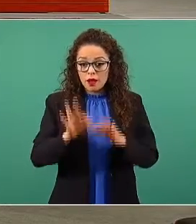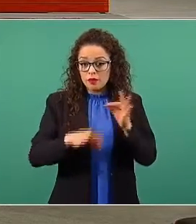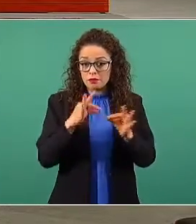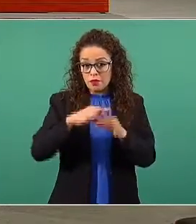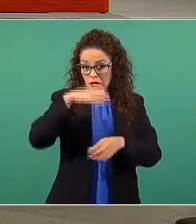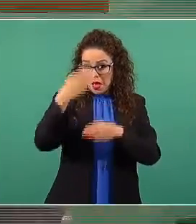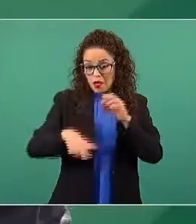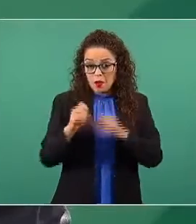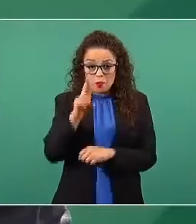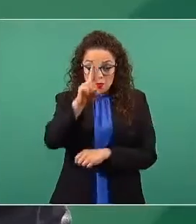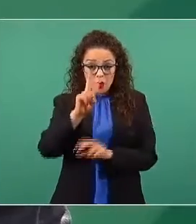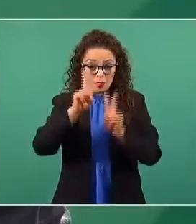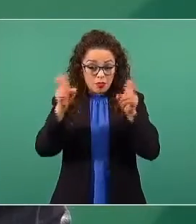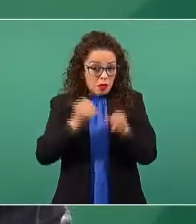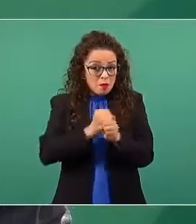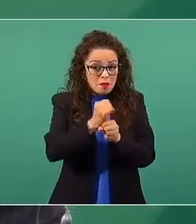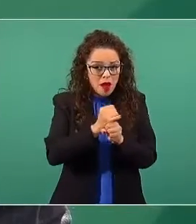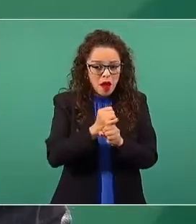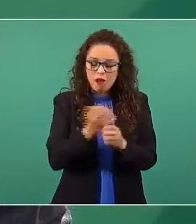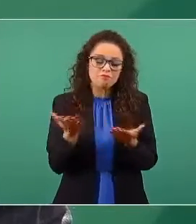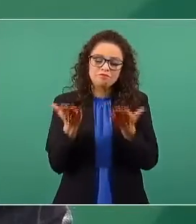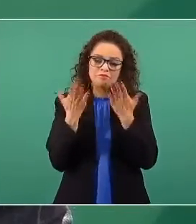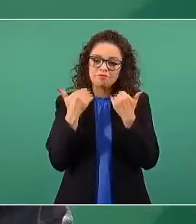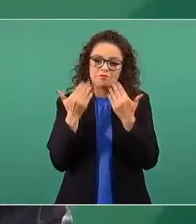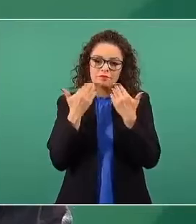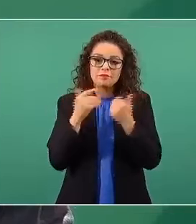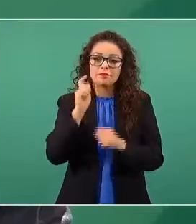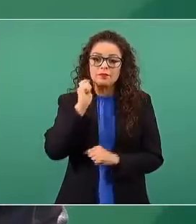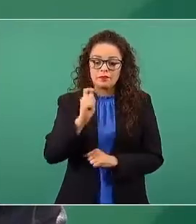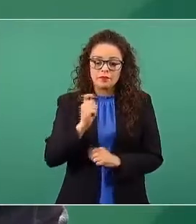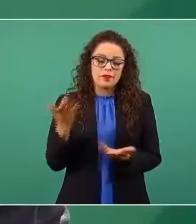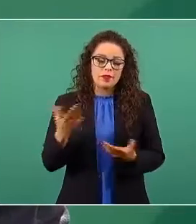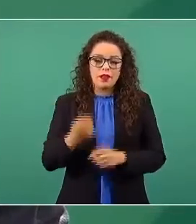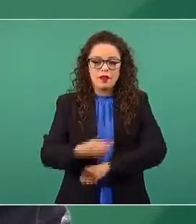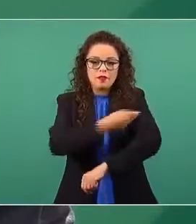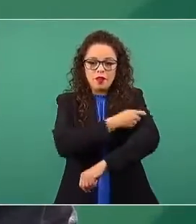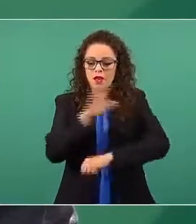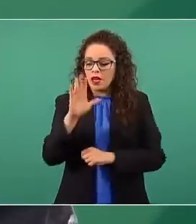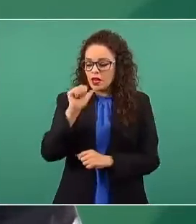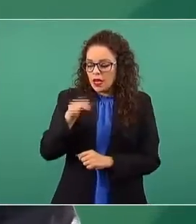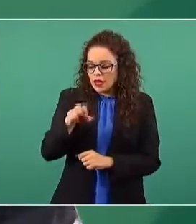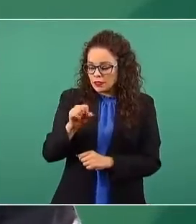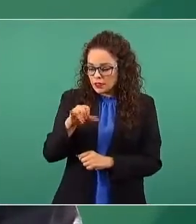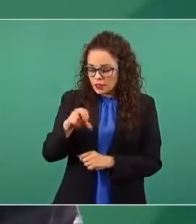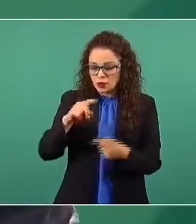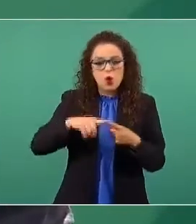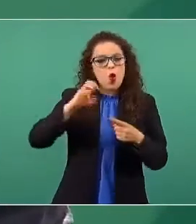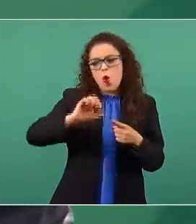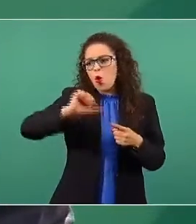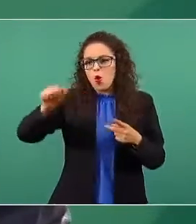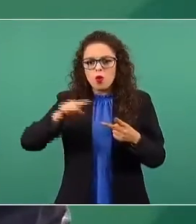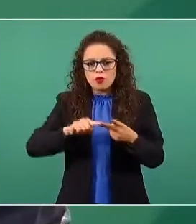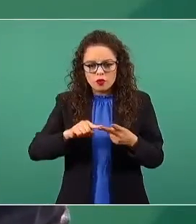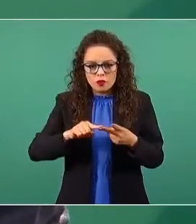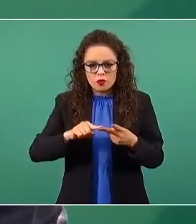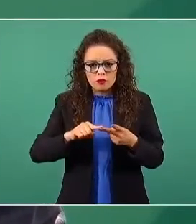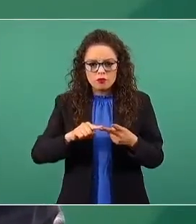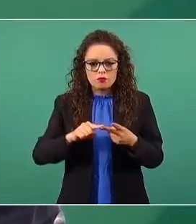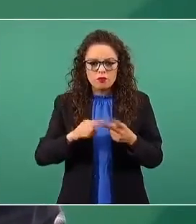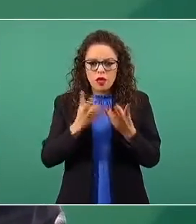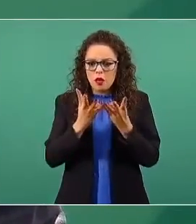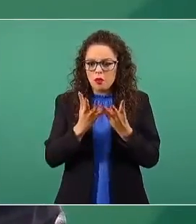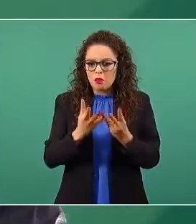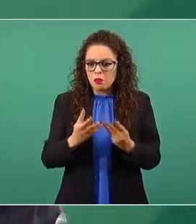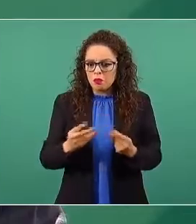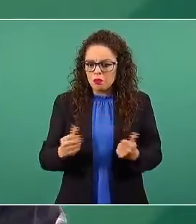producto de investigación, de que la inmunidad de la vacuna CanSino o de cualquier otra vaya a decaer antes de